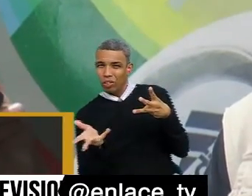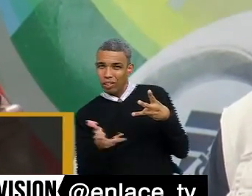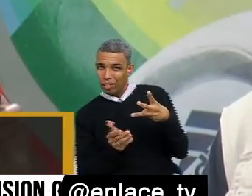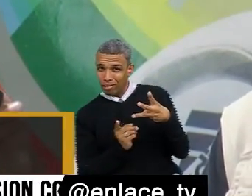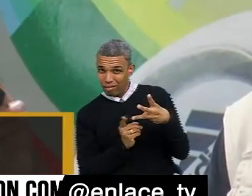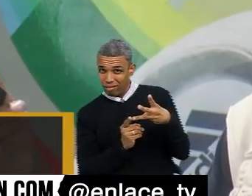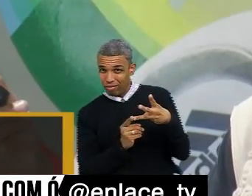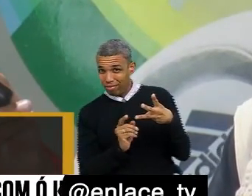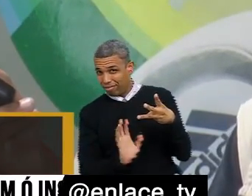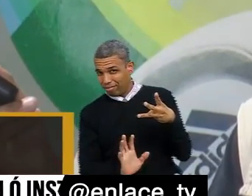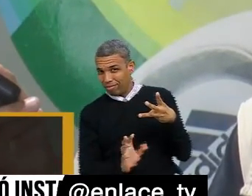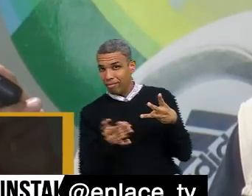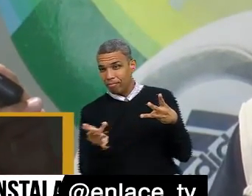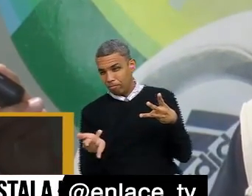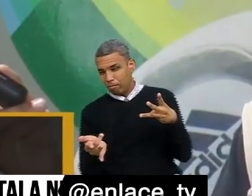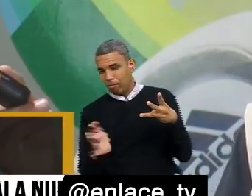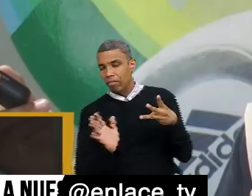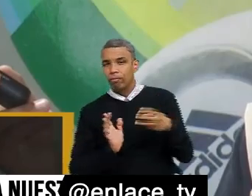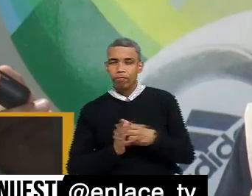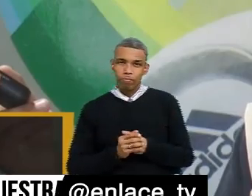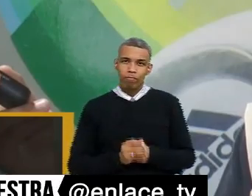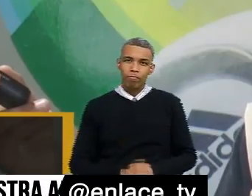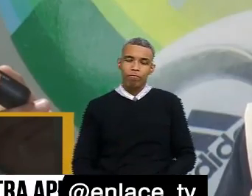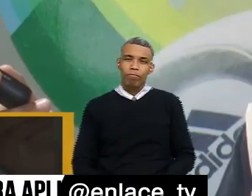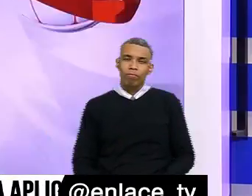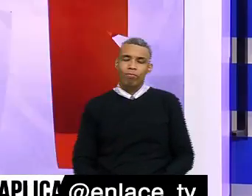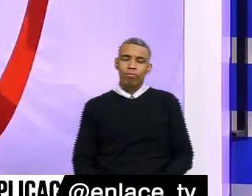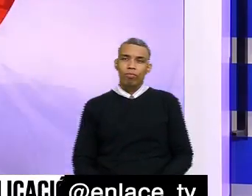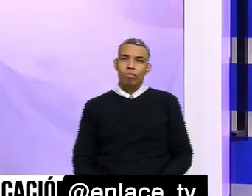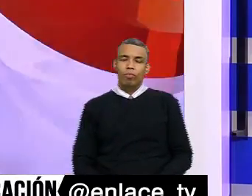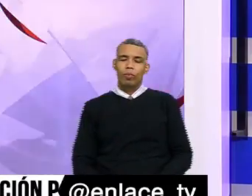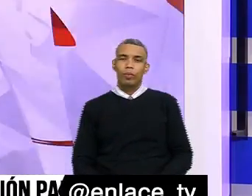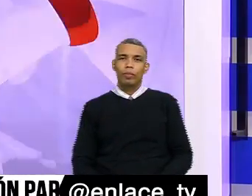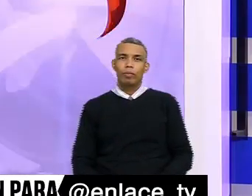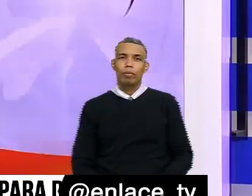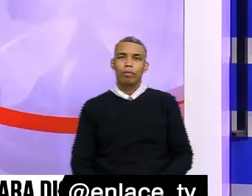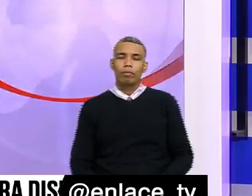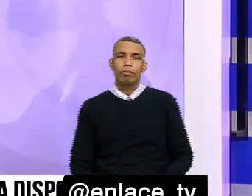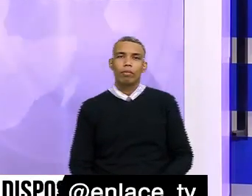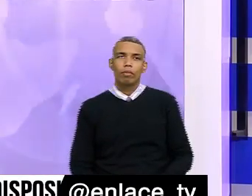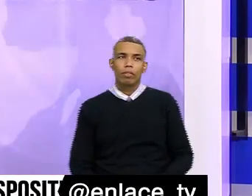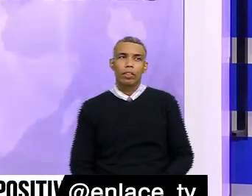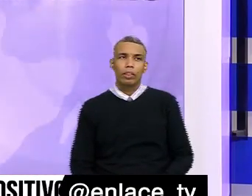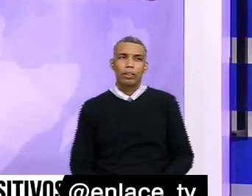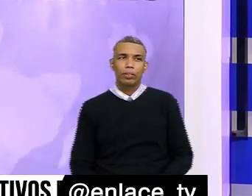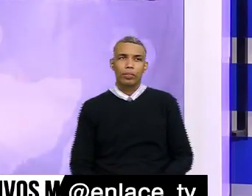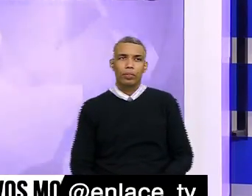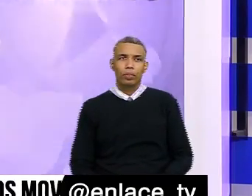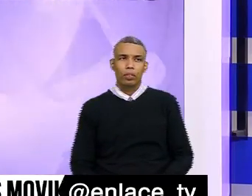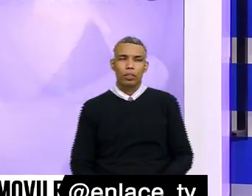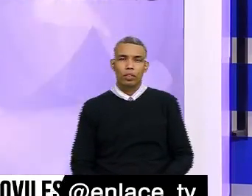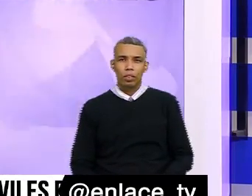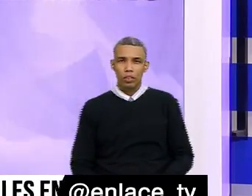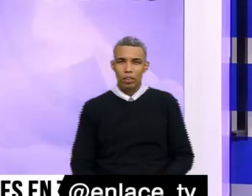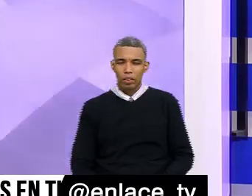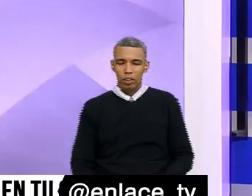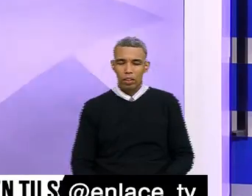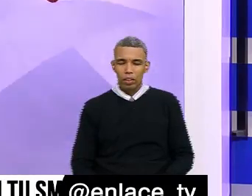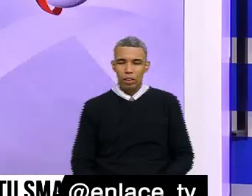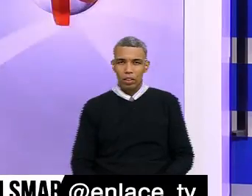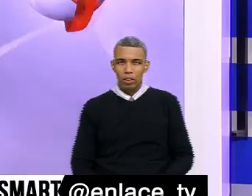de la empresa que operadora logística que nos va a manejar la boleta. J. José Guerrero, hablemos ahora de softball. José Guerrero es